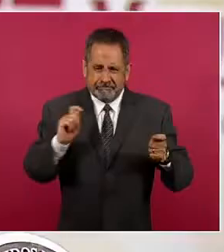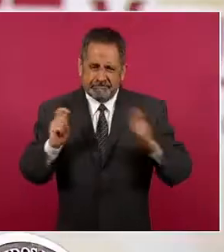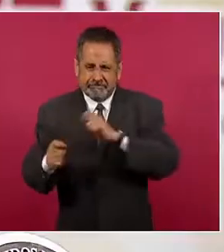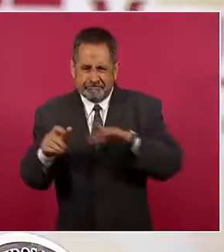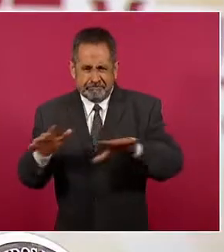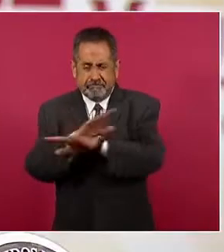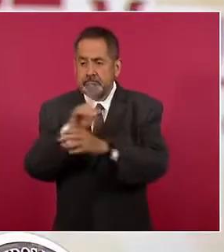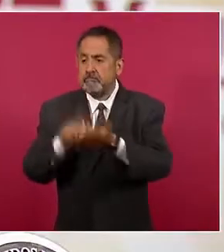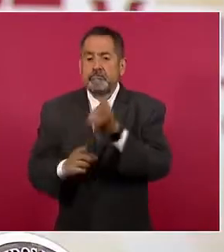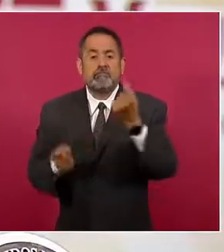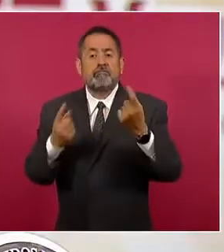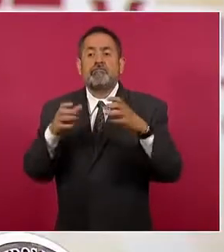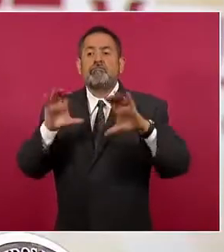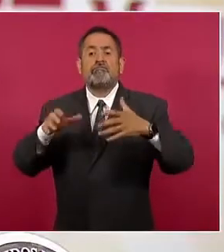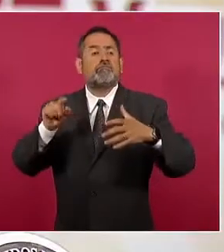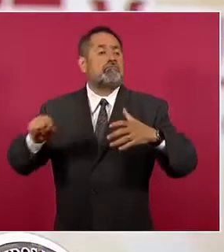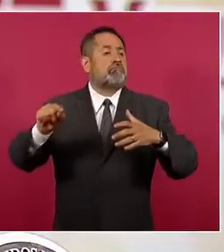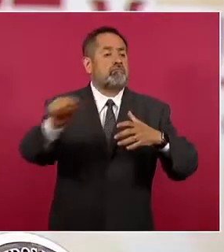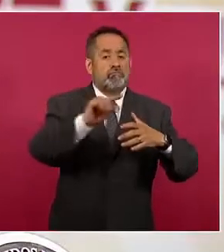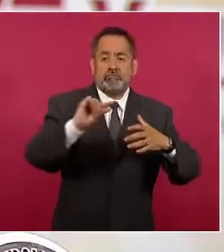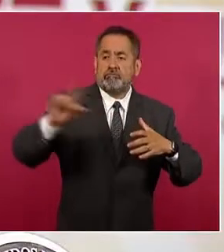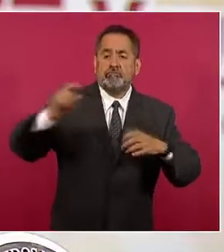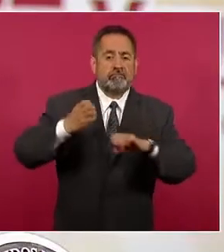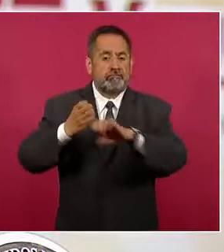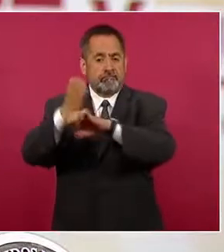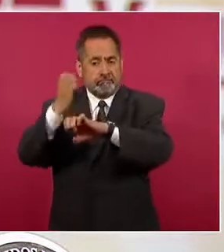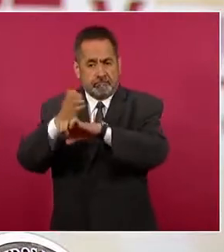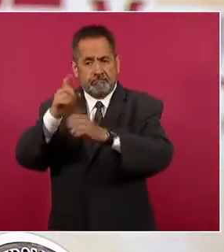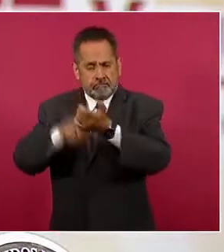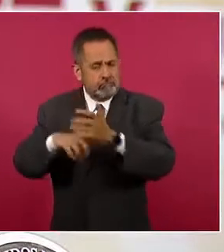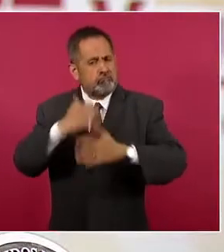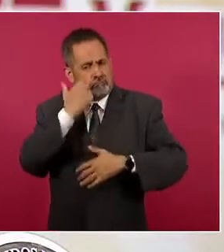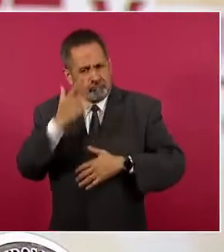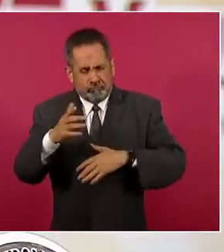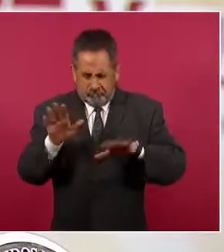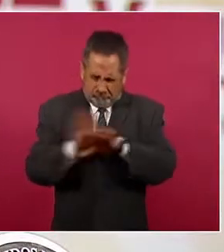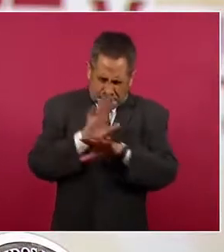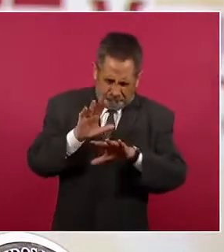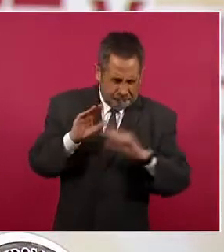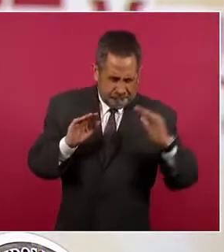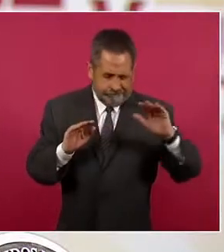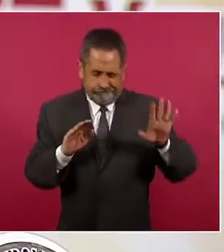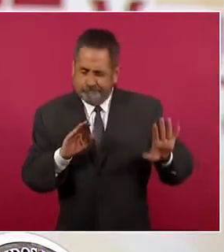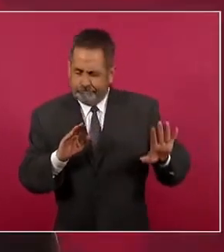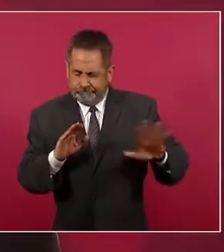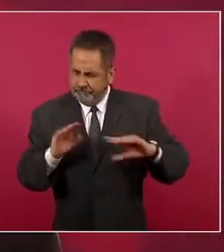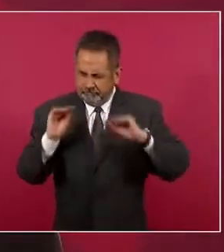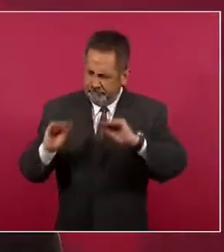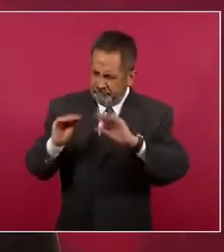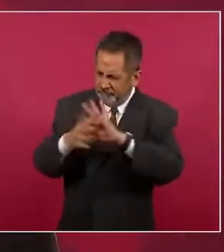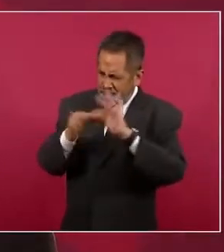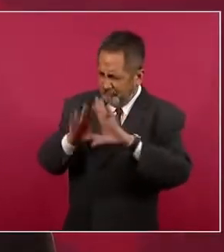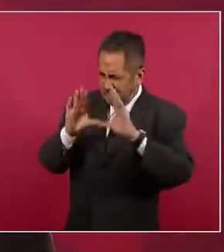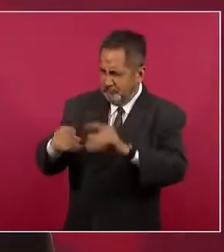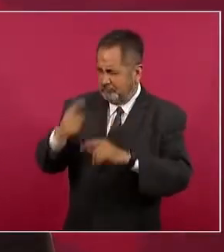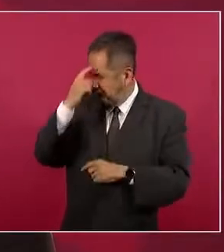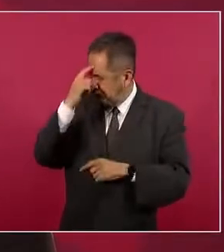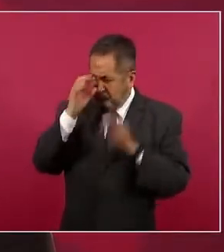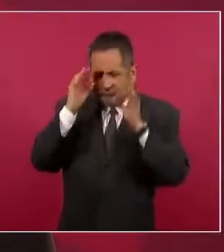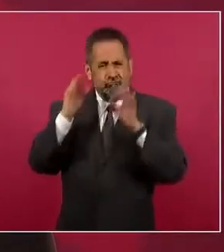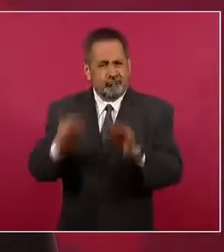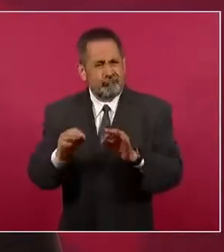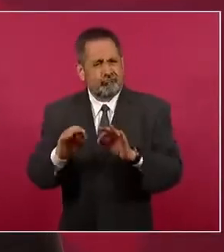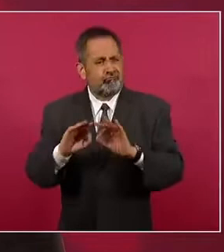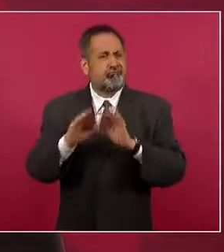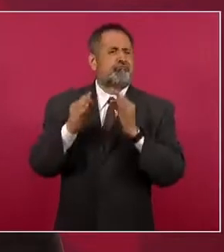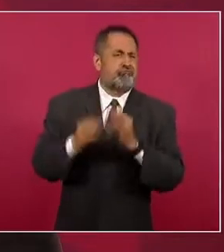colectivos magisteriales, así como las autoridades estatales, han buscado contrapesos para aliviar la agresividad de dicho modelo educativo.